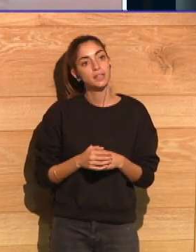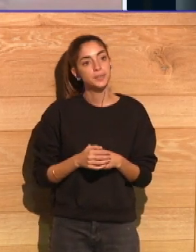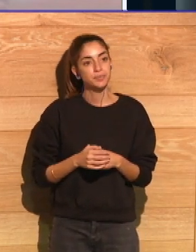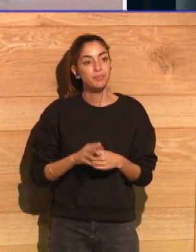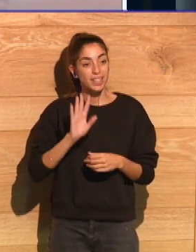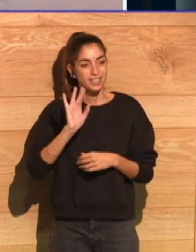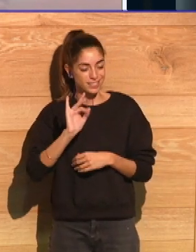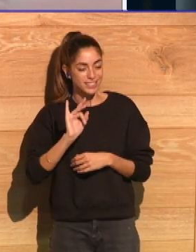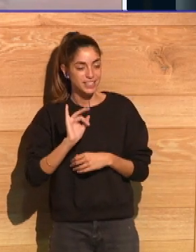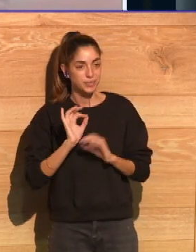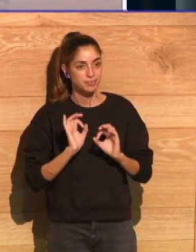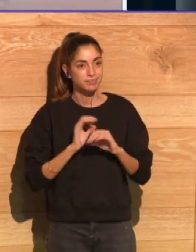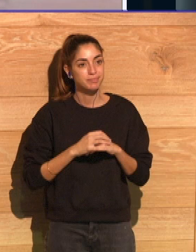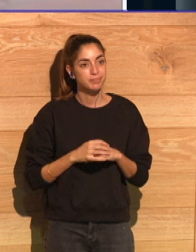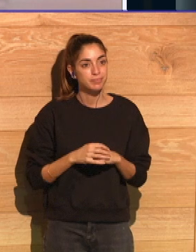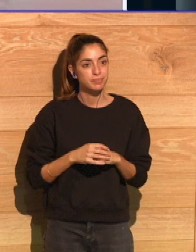Sí, así es.